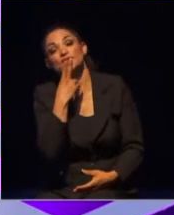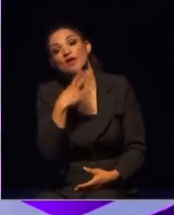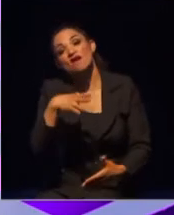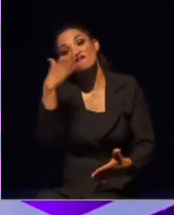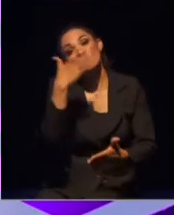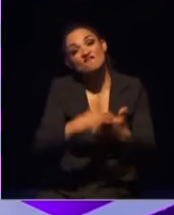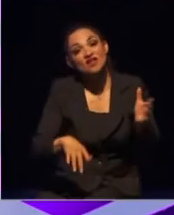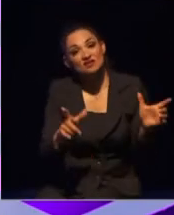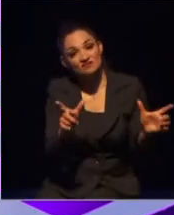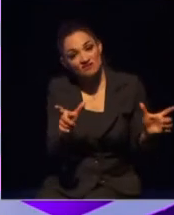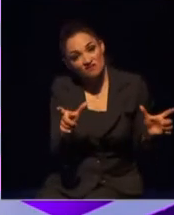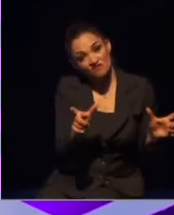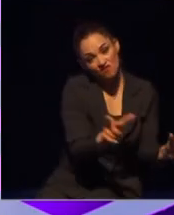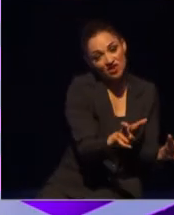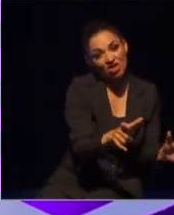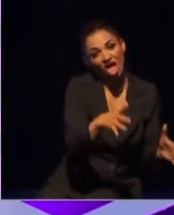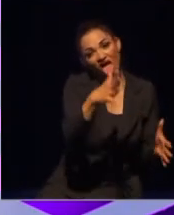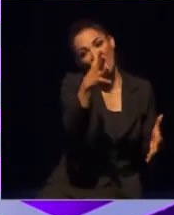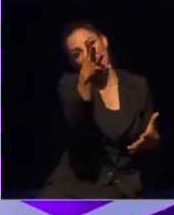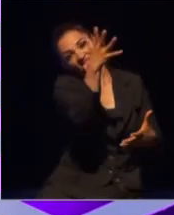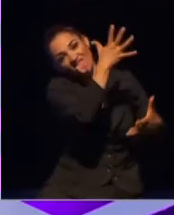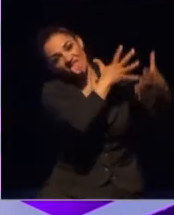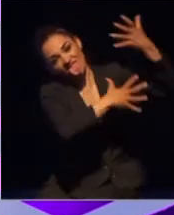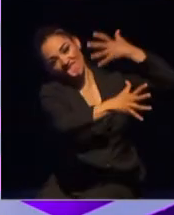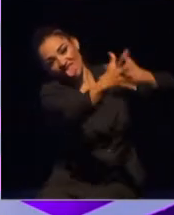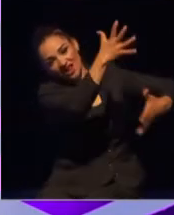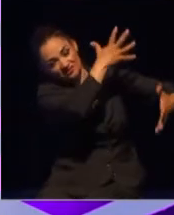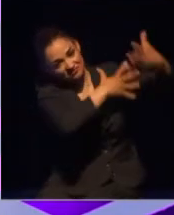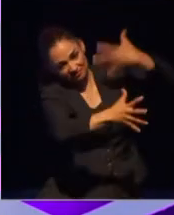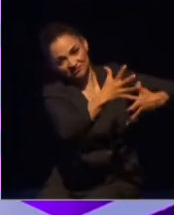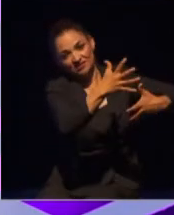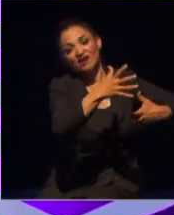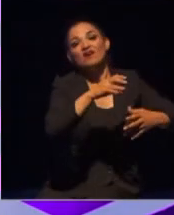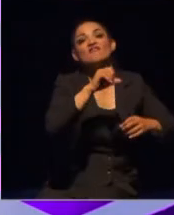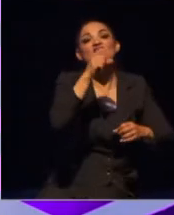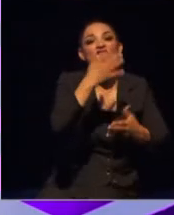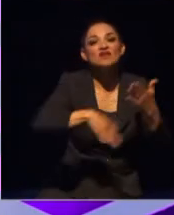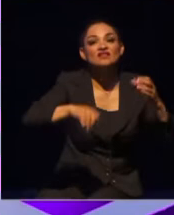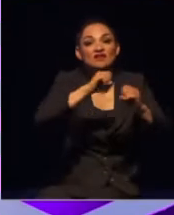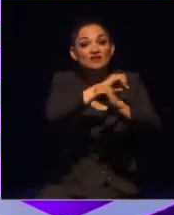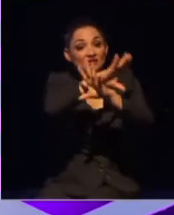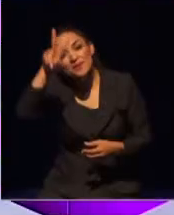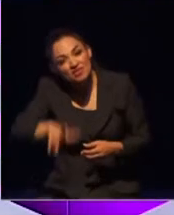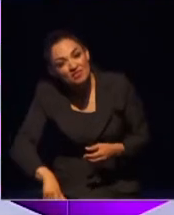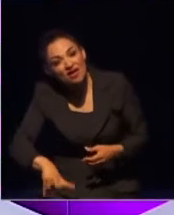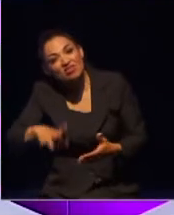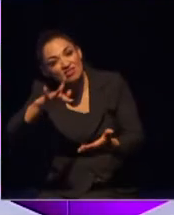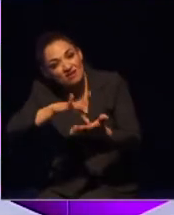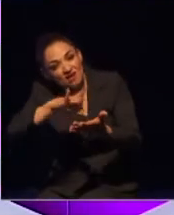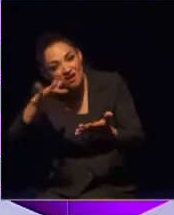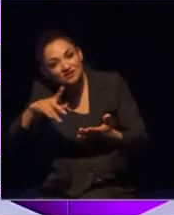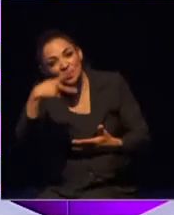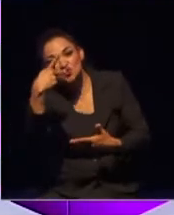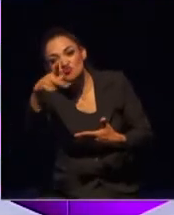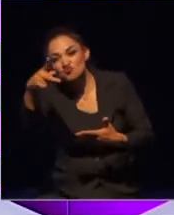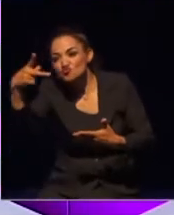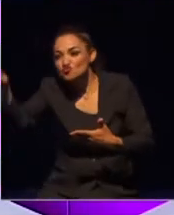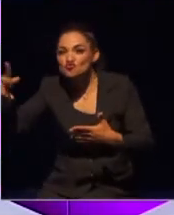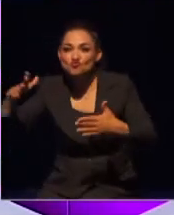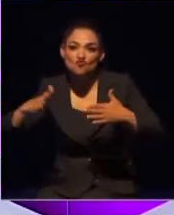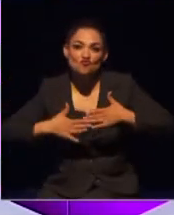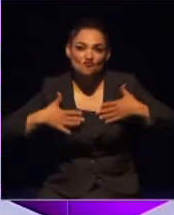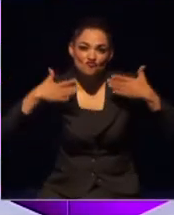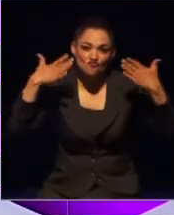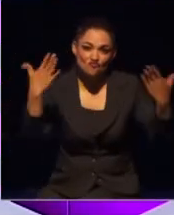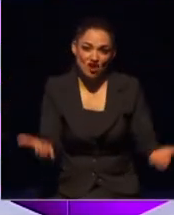la que vivimos día a día, un gobierno que no utiliza con transparencia los ya limitados recursos públicos. Gracias a ti pudimos